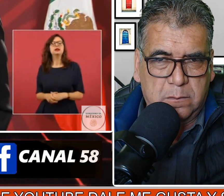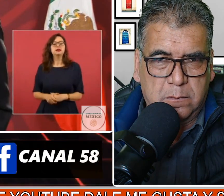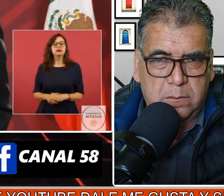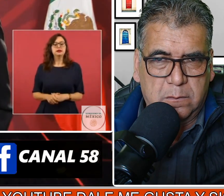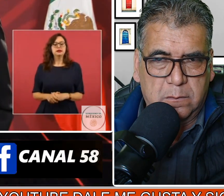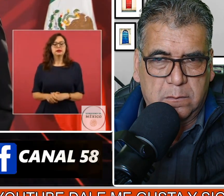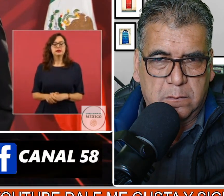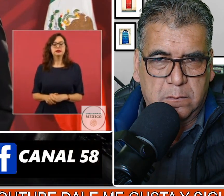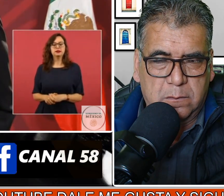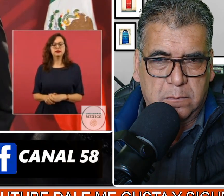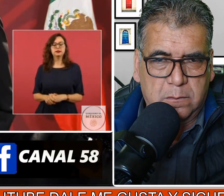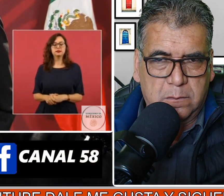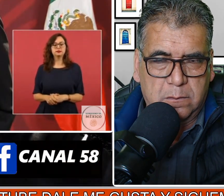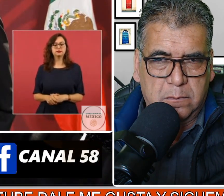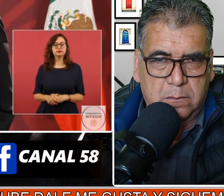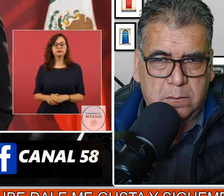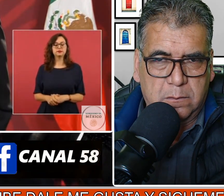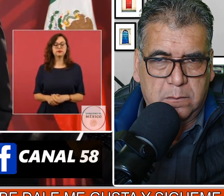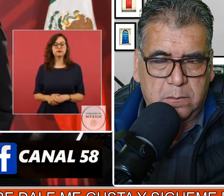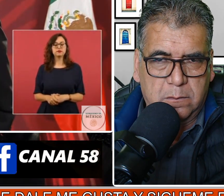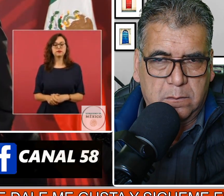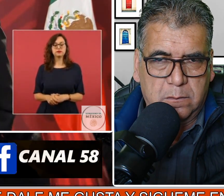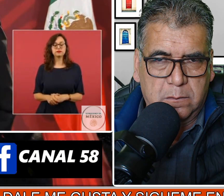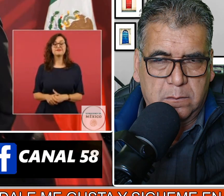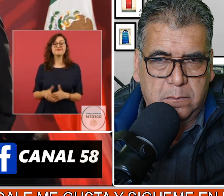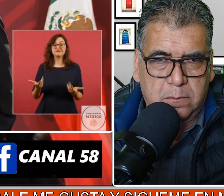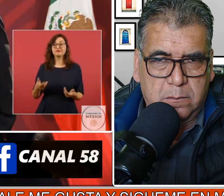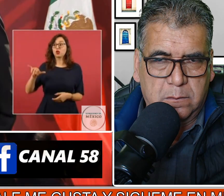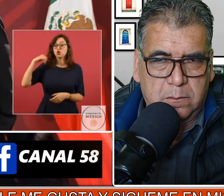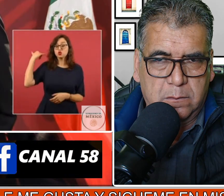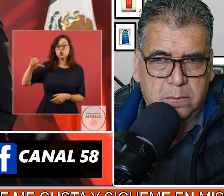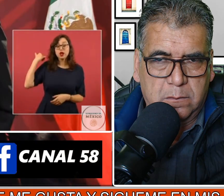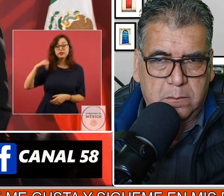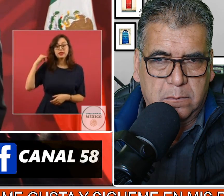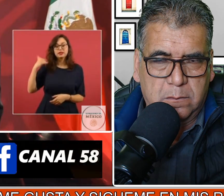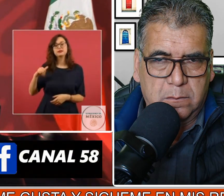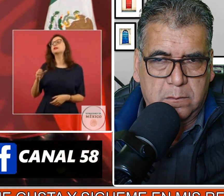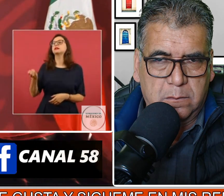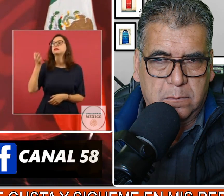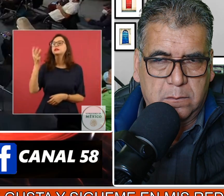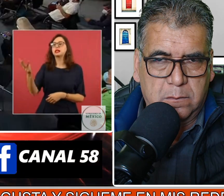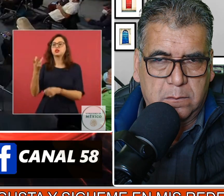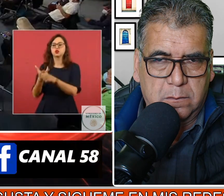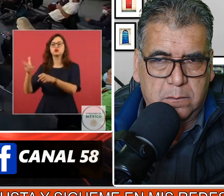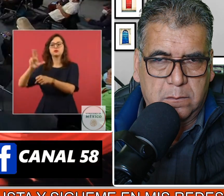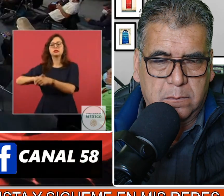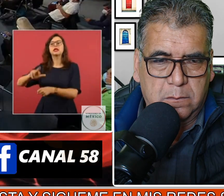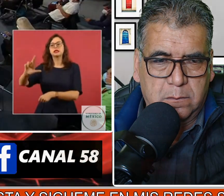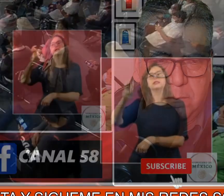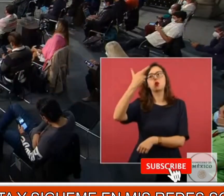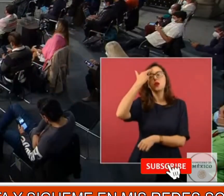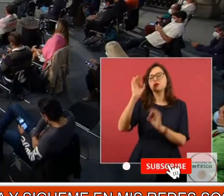Me acuerdo de 3 hospitales que vi en Yucatán. Y tengo muy claro de